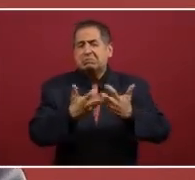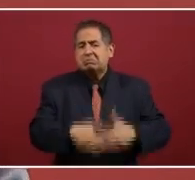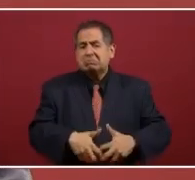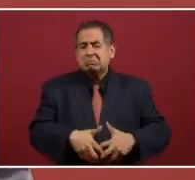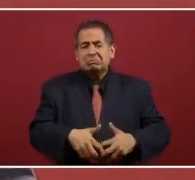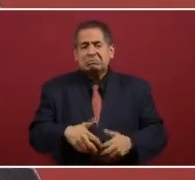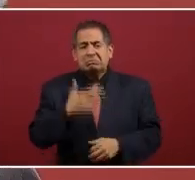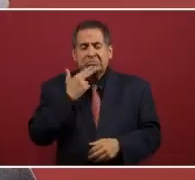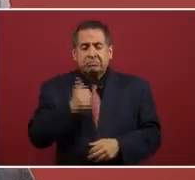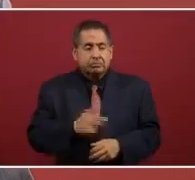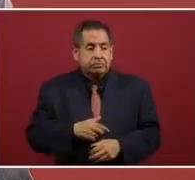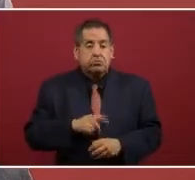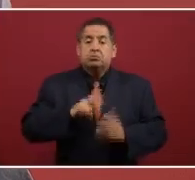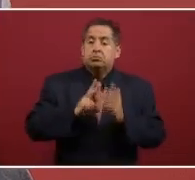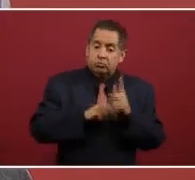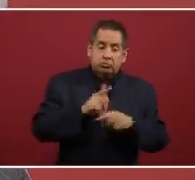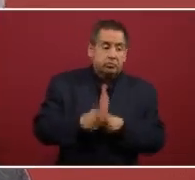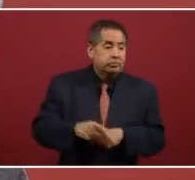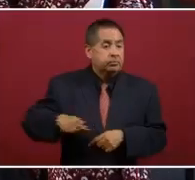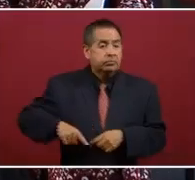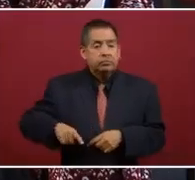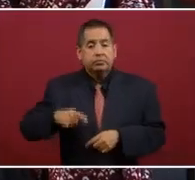Entonces deciden comprarla,